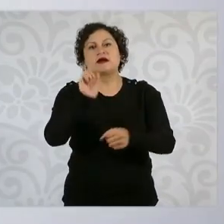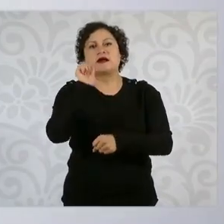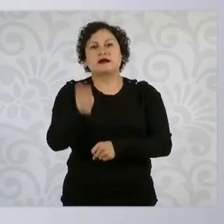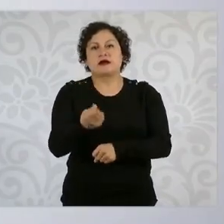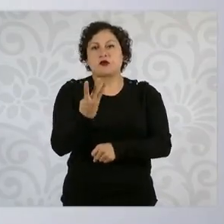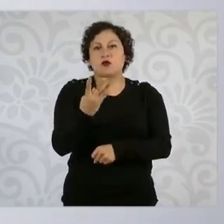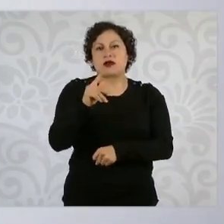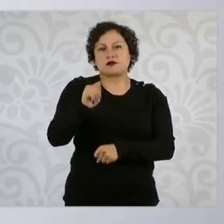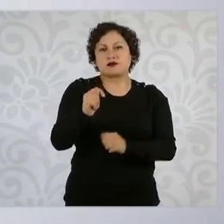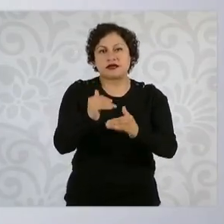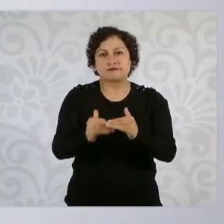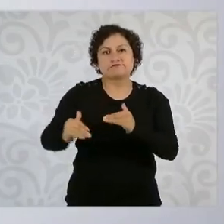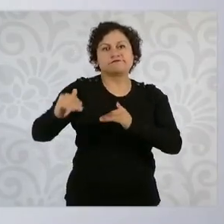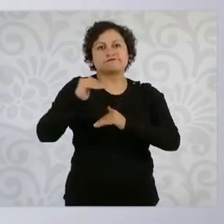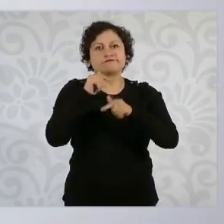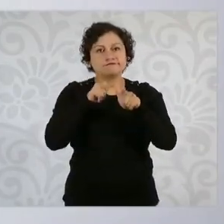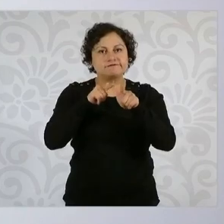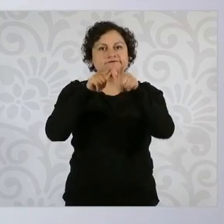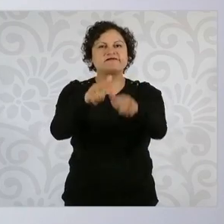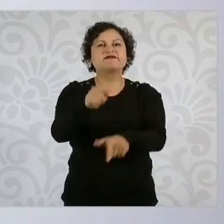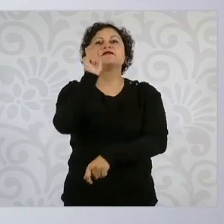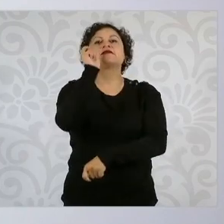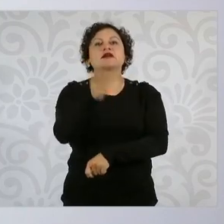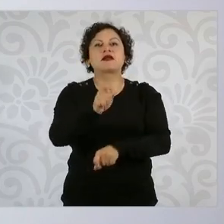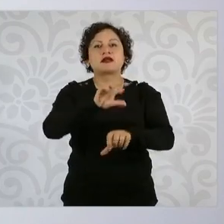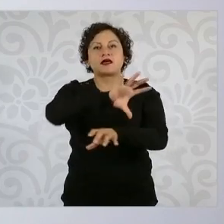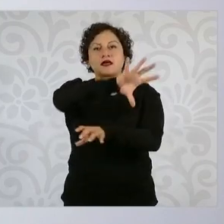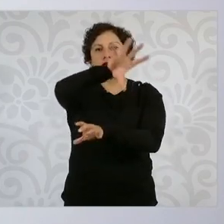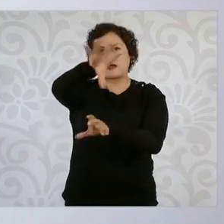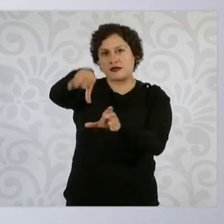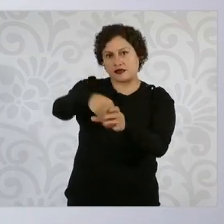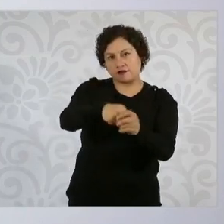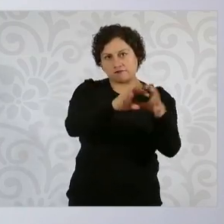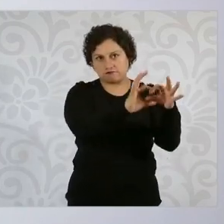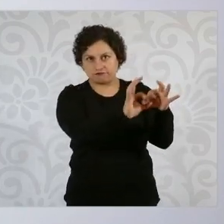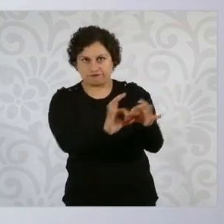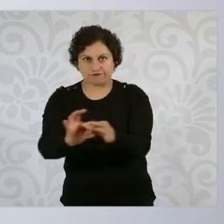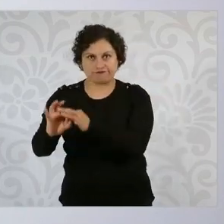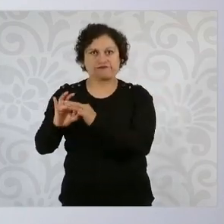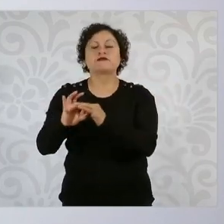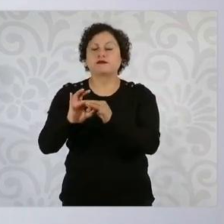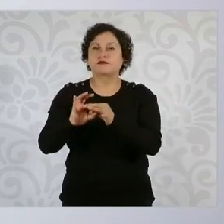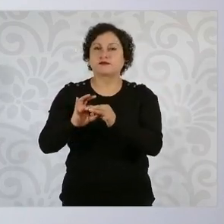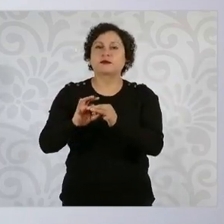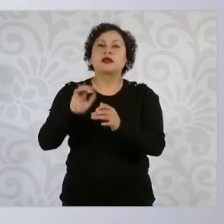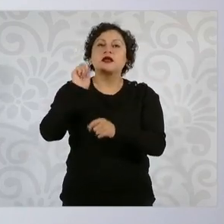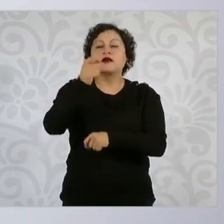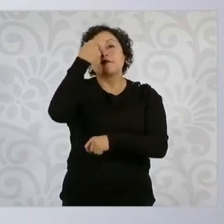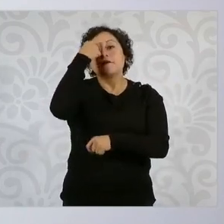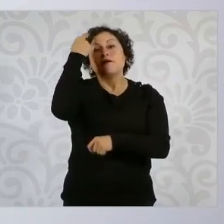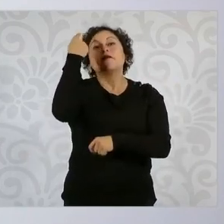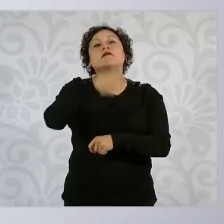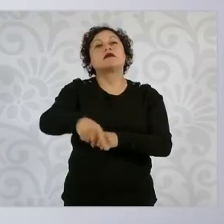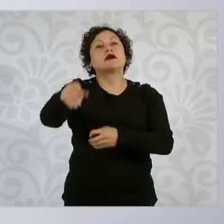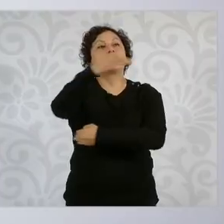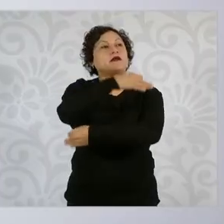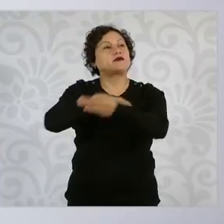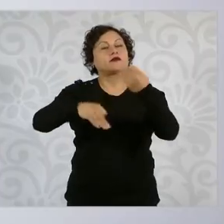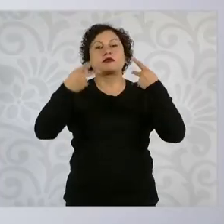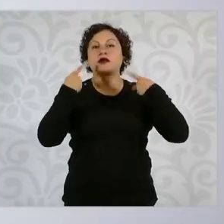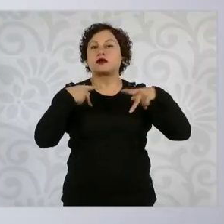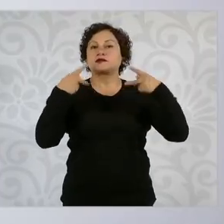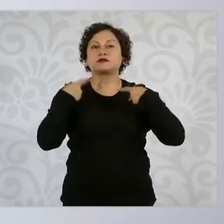piso es la integración y caminar hacia la universalidad, es decir, que las personas puedan atenderse en cualquier centro de